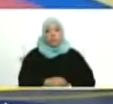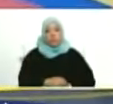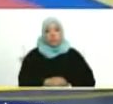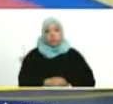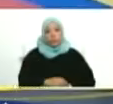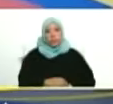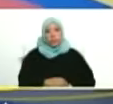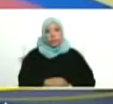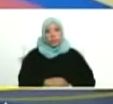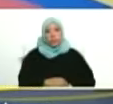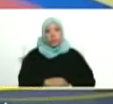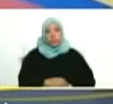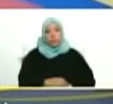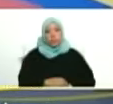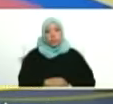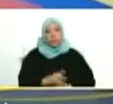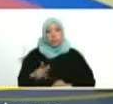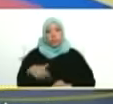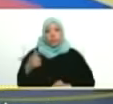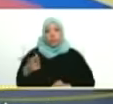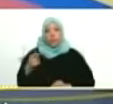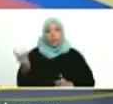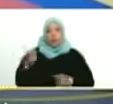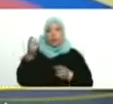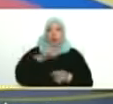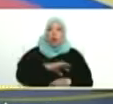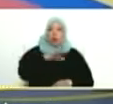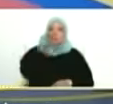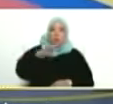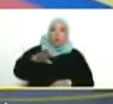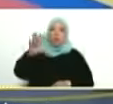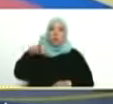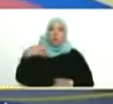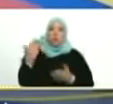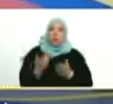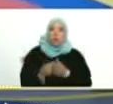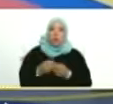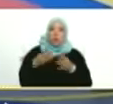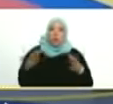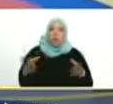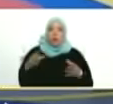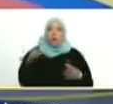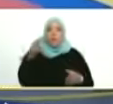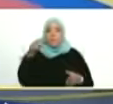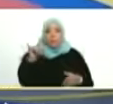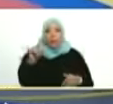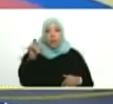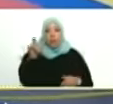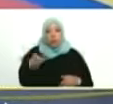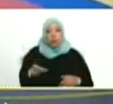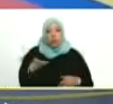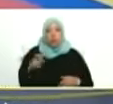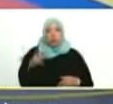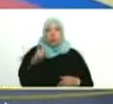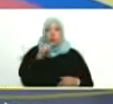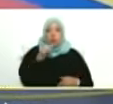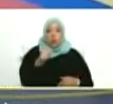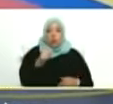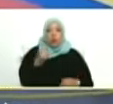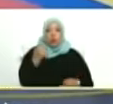Y luego Cerro Grande, la Ceibita, la Matanza, el Tamarindo,